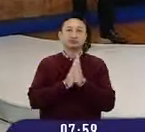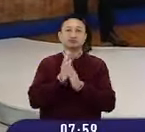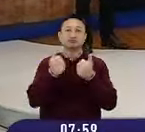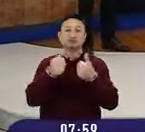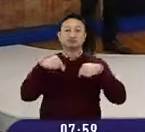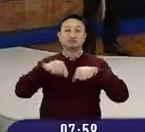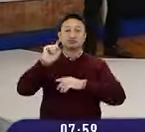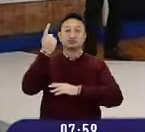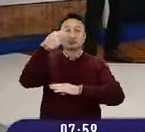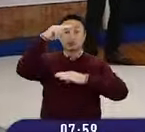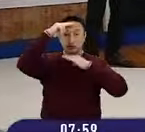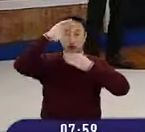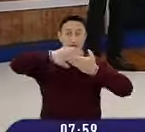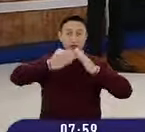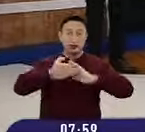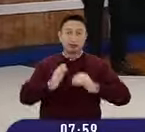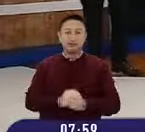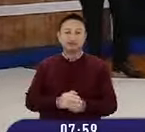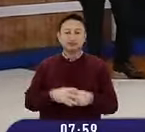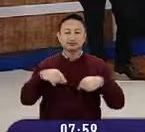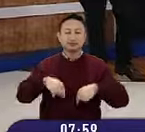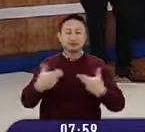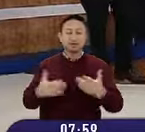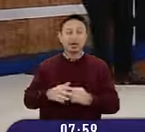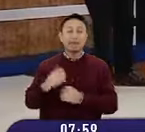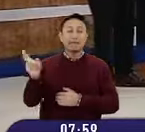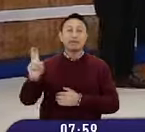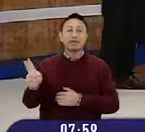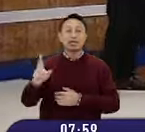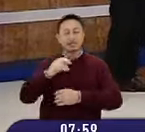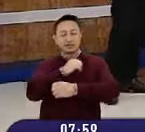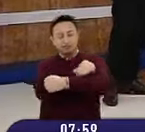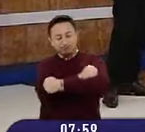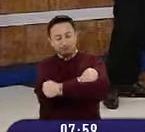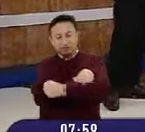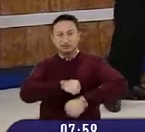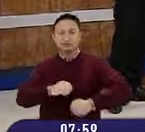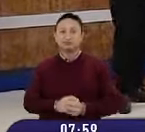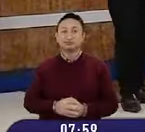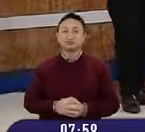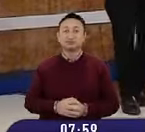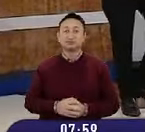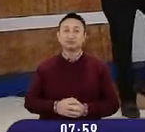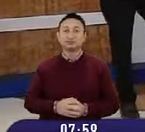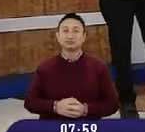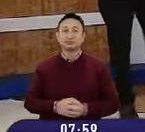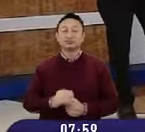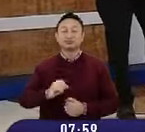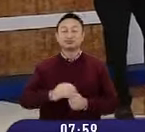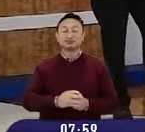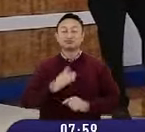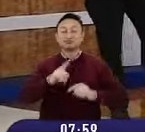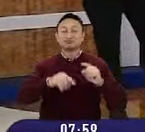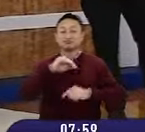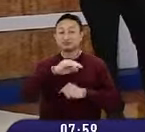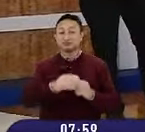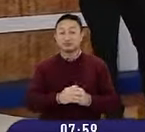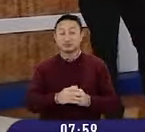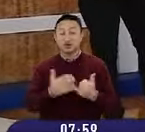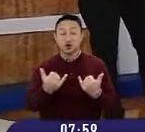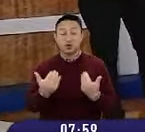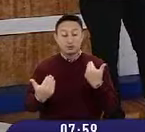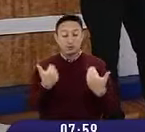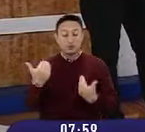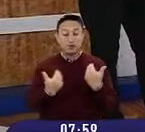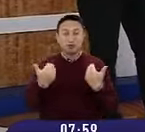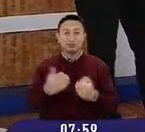es el primer noticiero de la comunidad. Ha llegado el día viernes, amigos. Abrazos grandes. Aquí estamos, María Mercedes. Robert, cerramos la semana con alegría